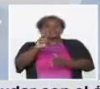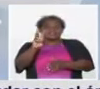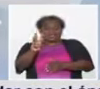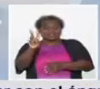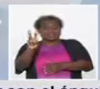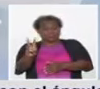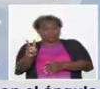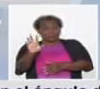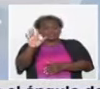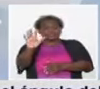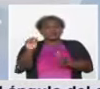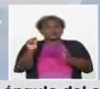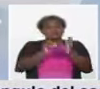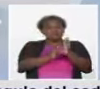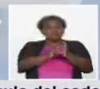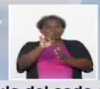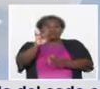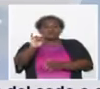5.901, que es el